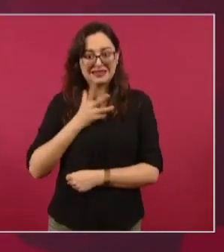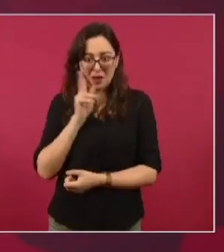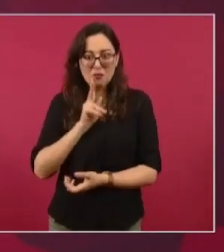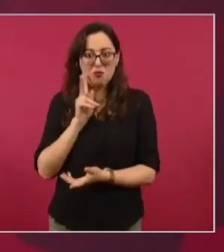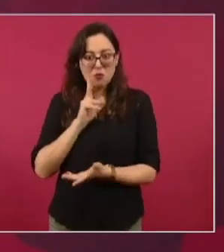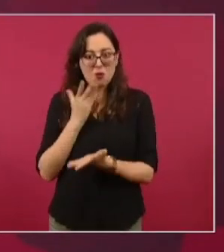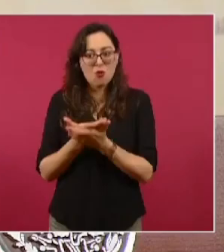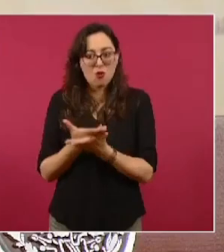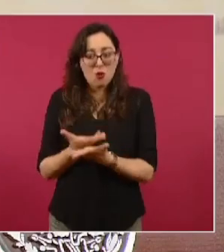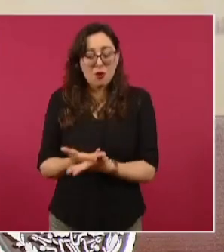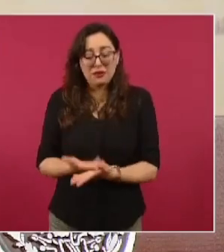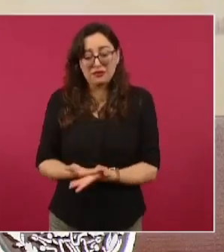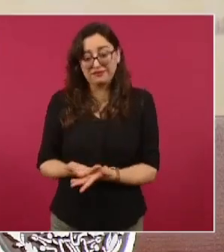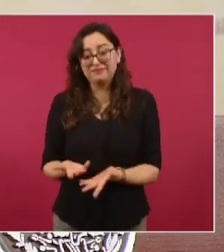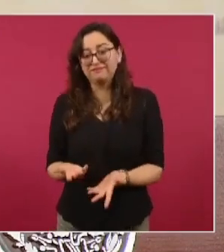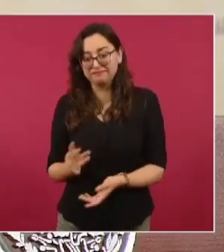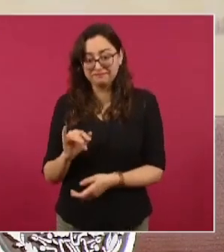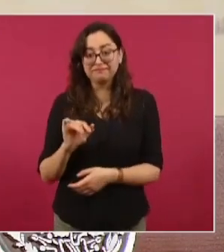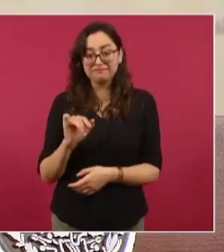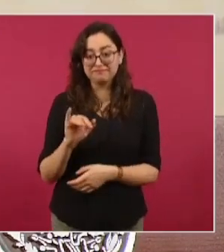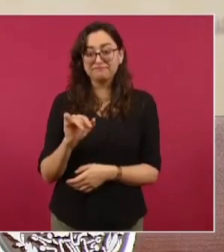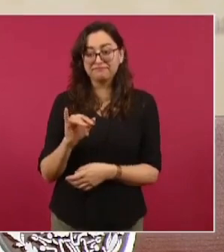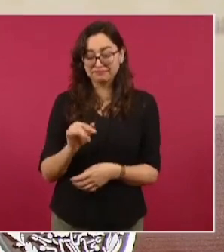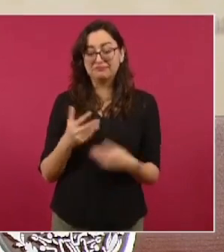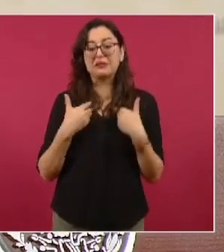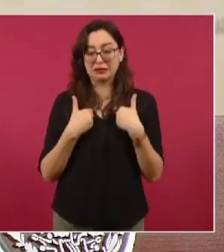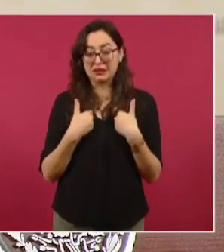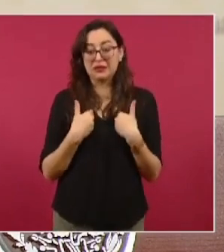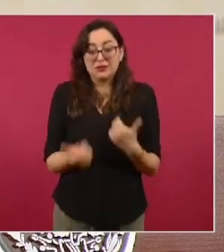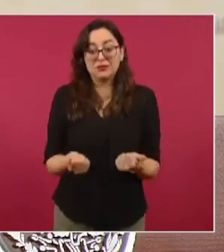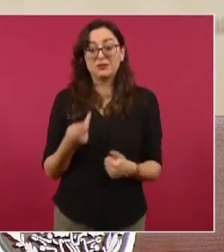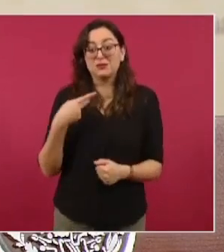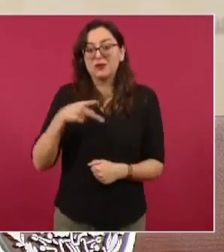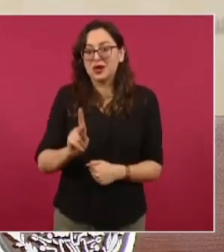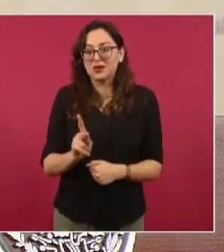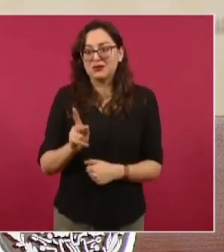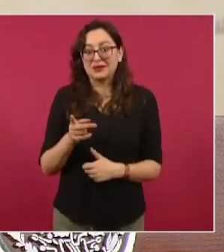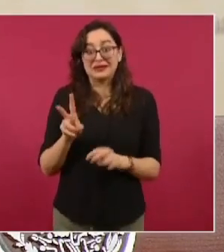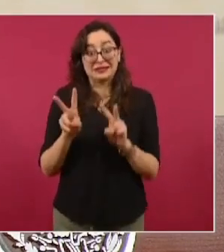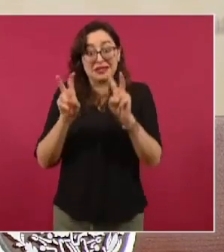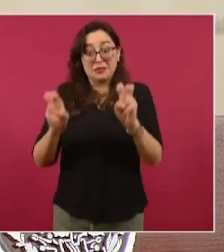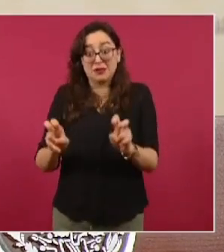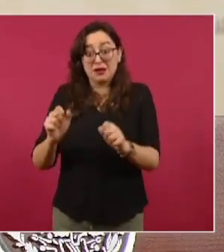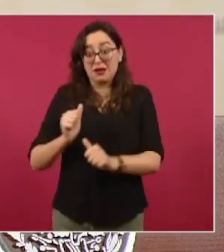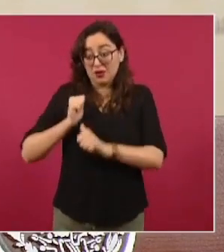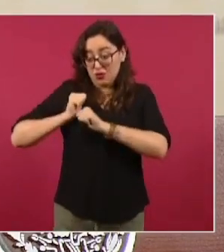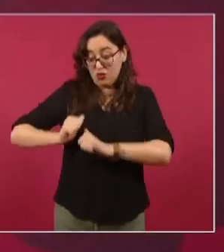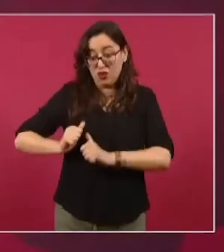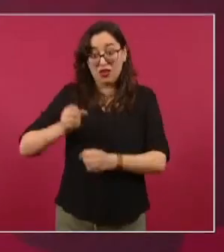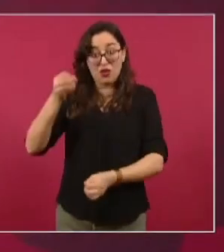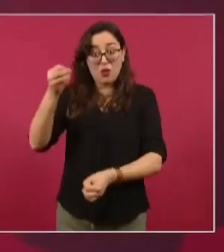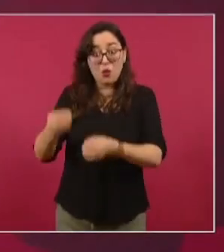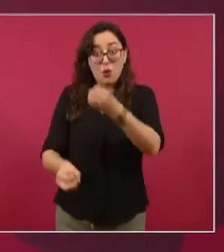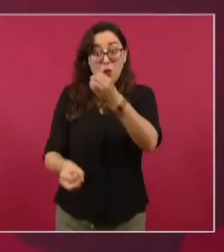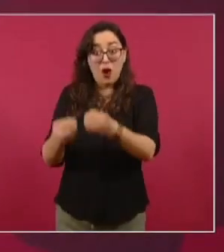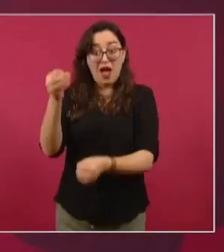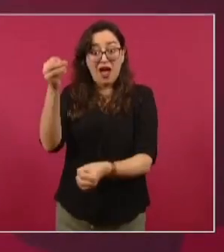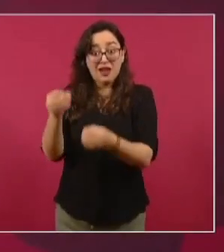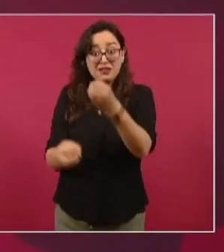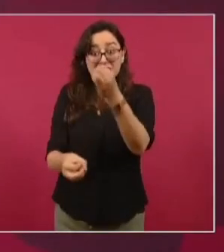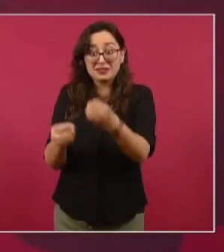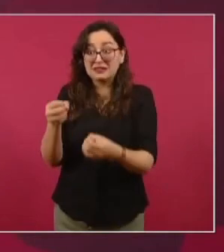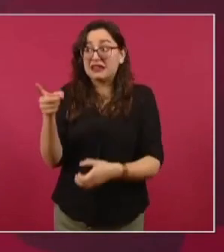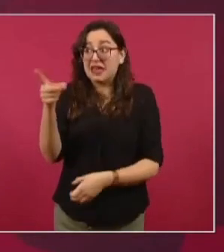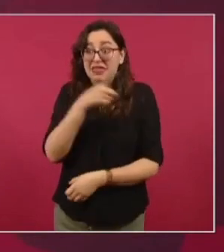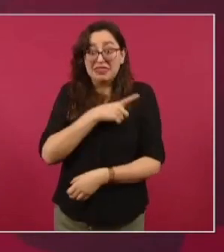hay un procedimiento que tiene que ver con los jueces que son los que tienen que ayudar y